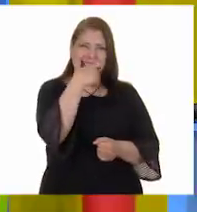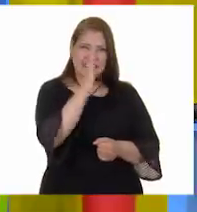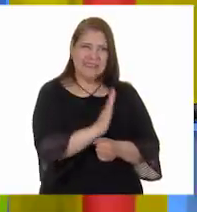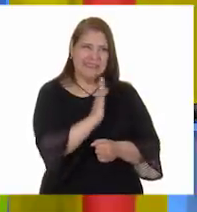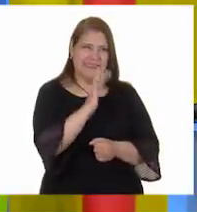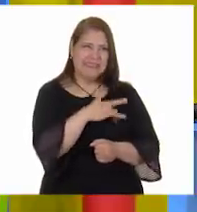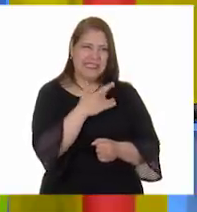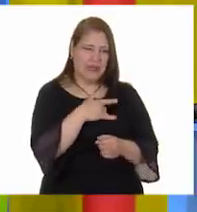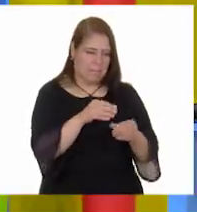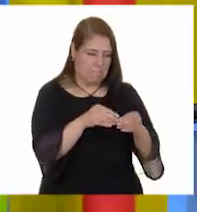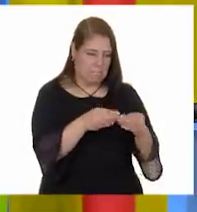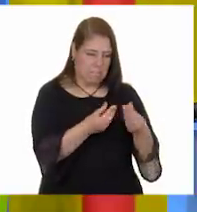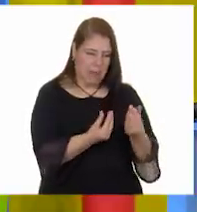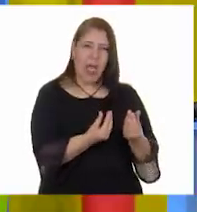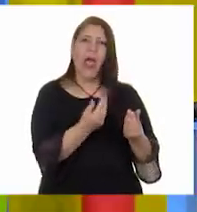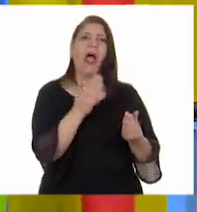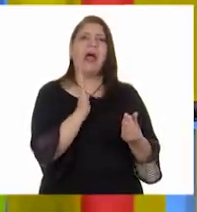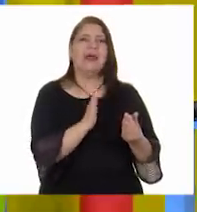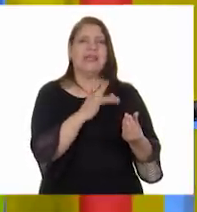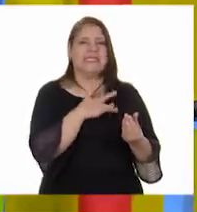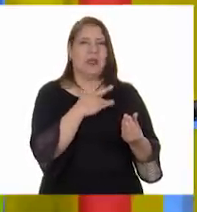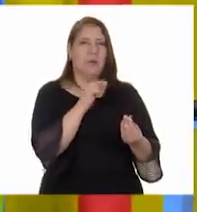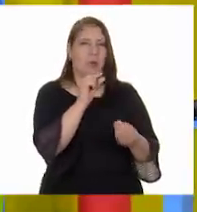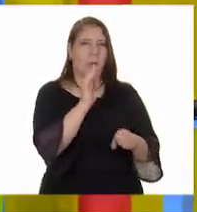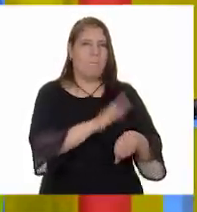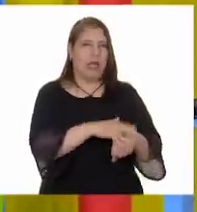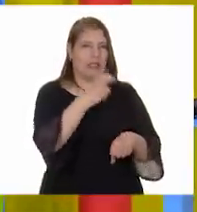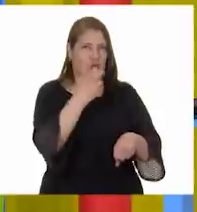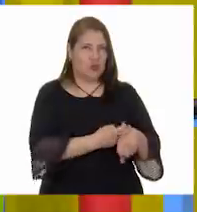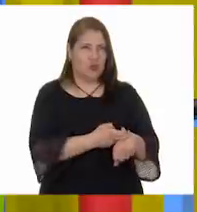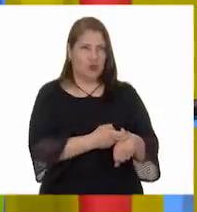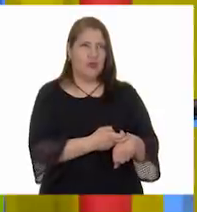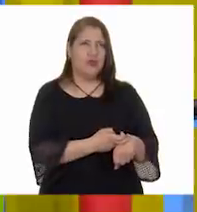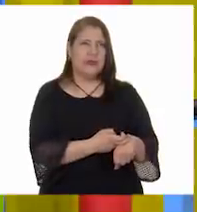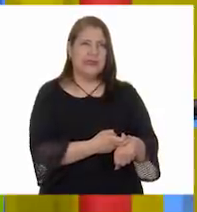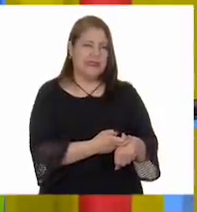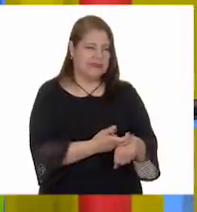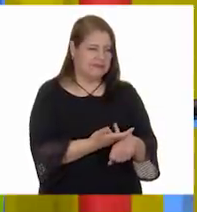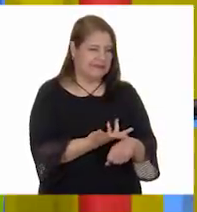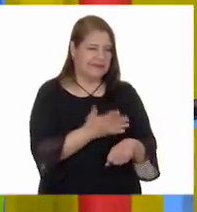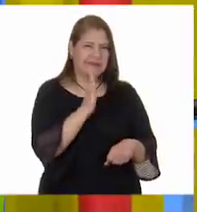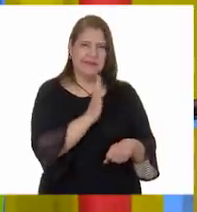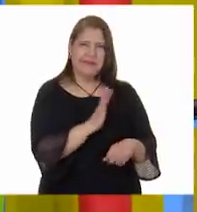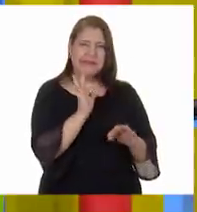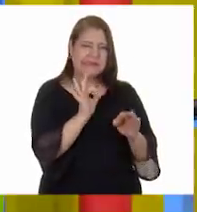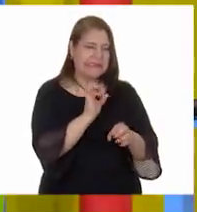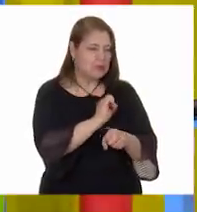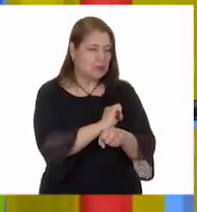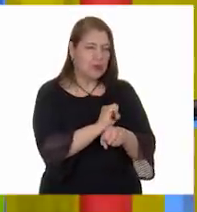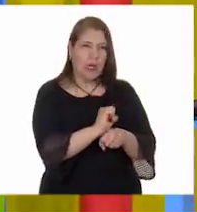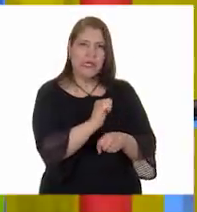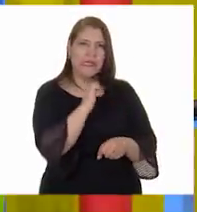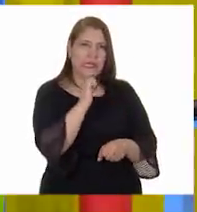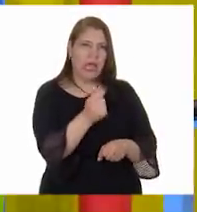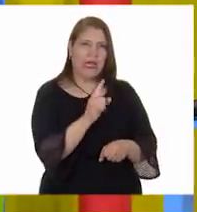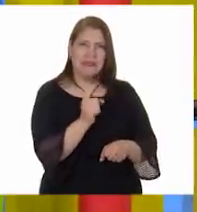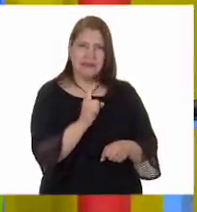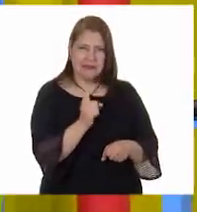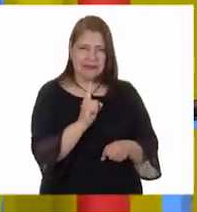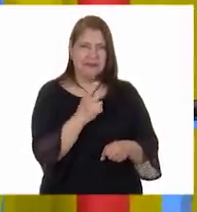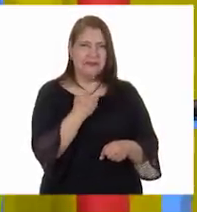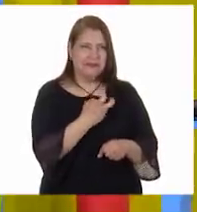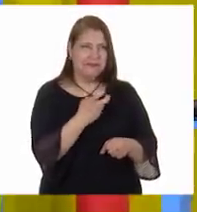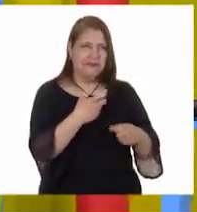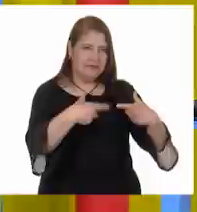principio. Daba la sensación de que era más dura. Como que no tenía esa textura suavecita que debe de tener